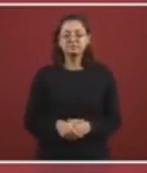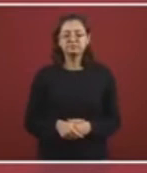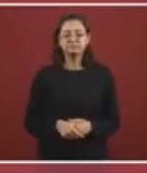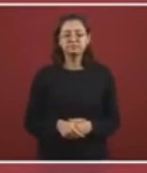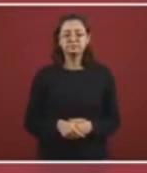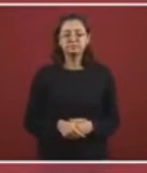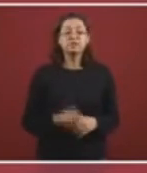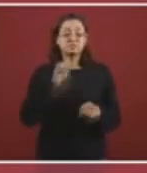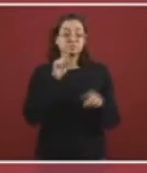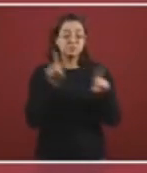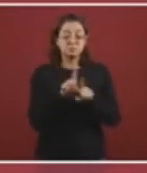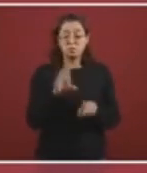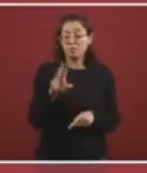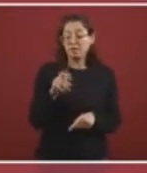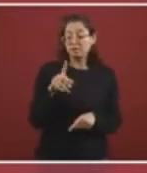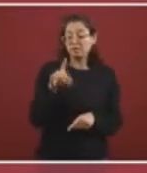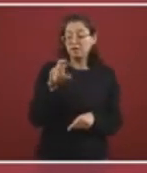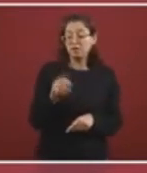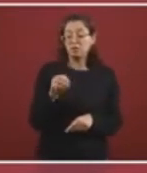hasta Bernardo Reyes,